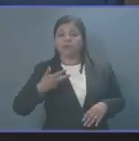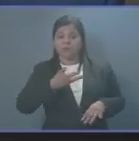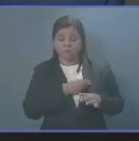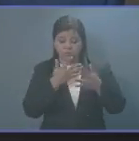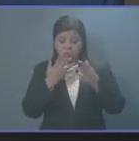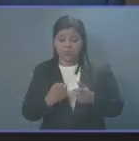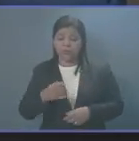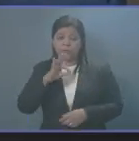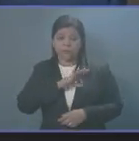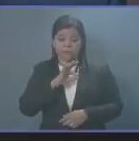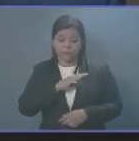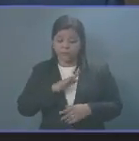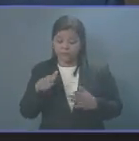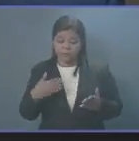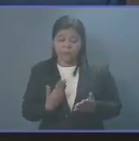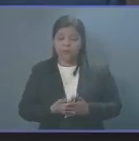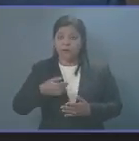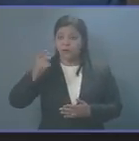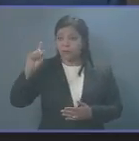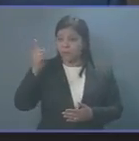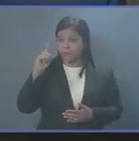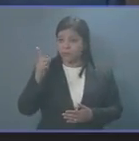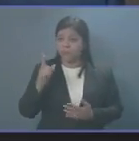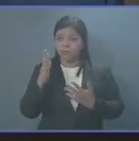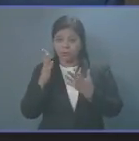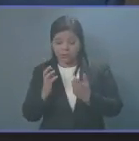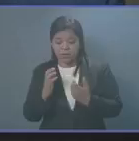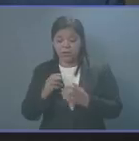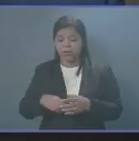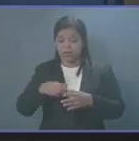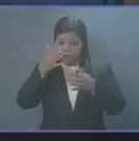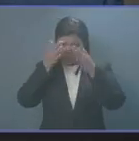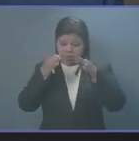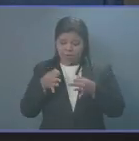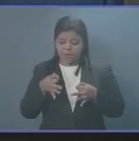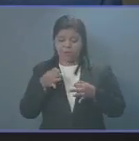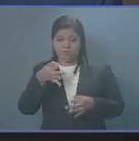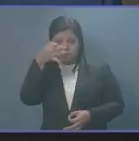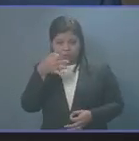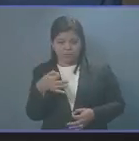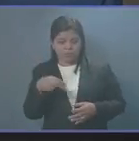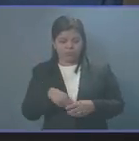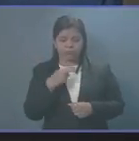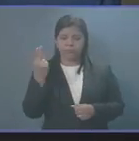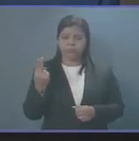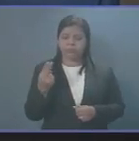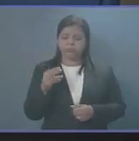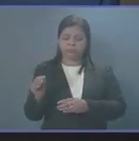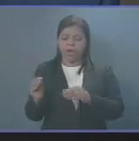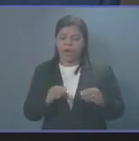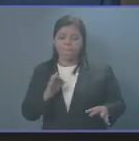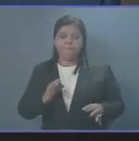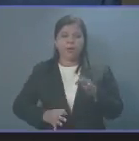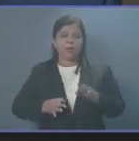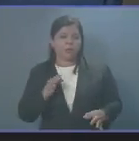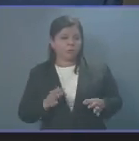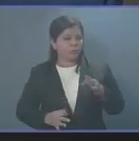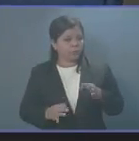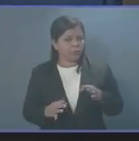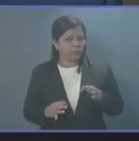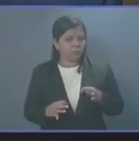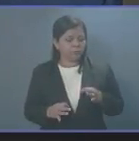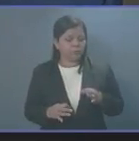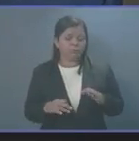favor de todos los profesores y profesoras que quieren retirarse dignamente. Esto es por justicia, colegas diputados y